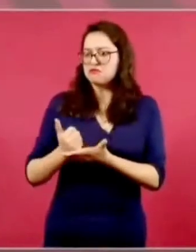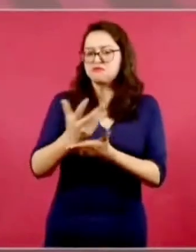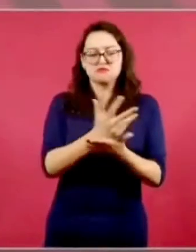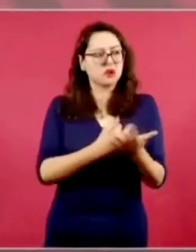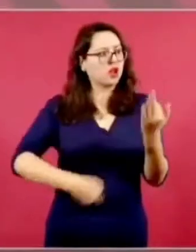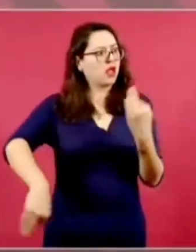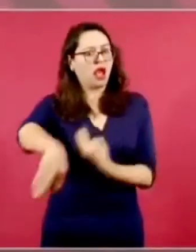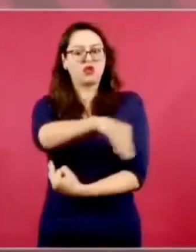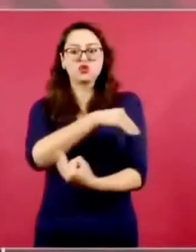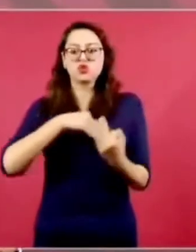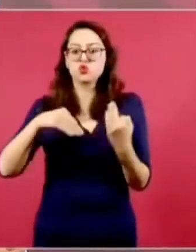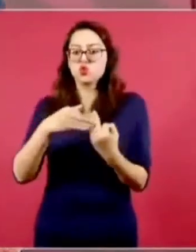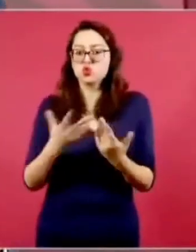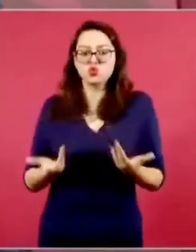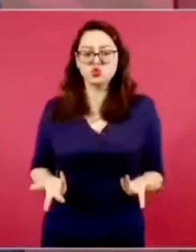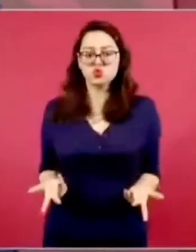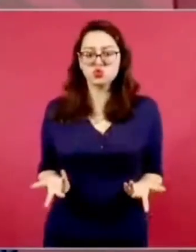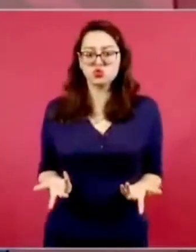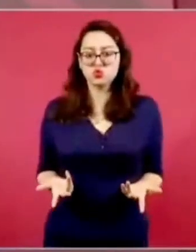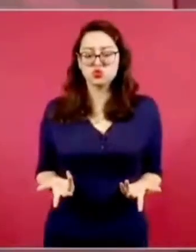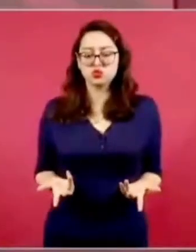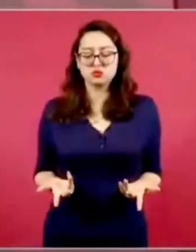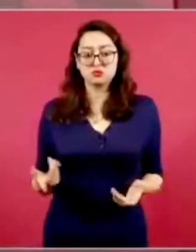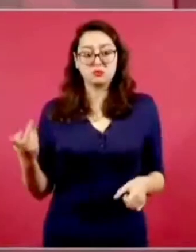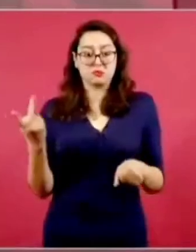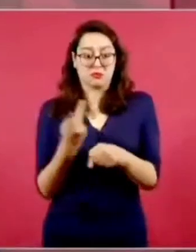Lo que pasa que habían unos